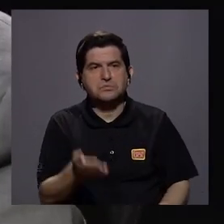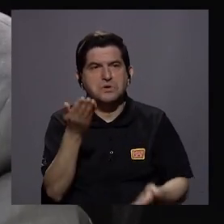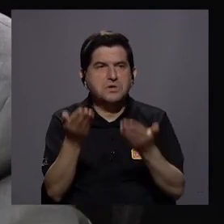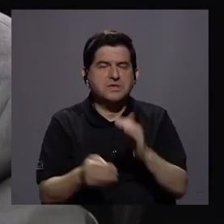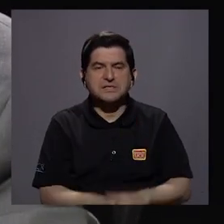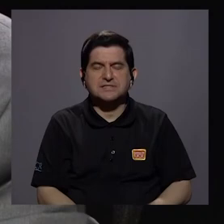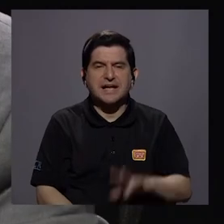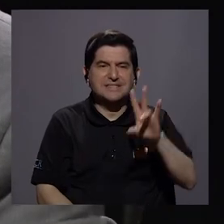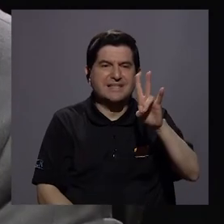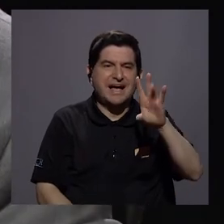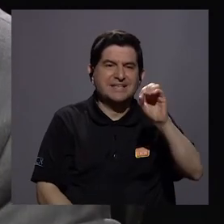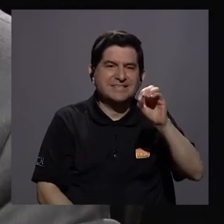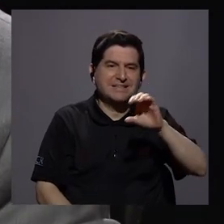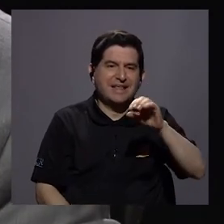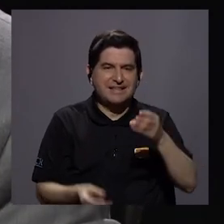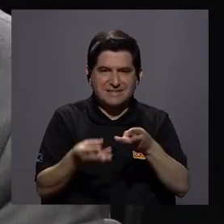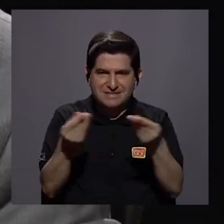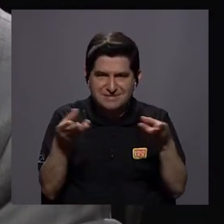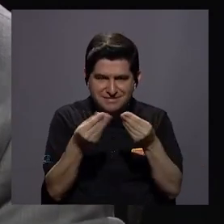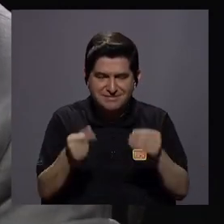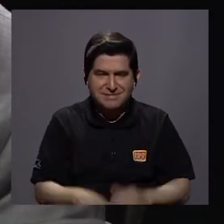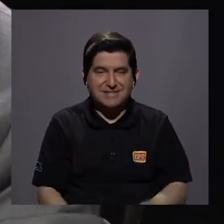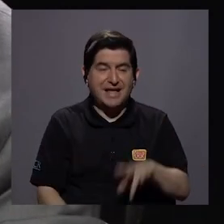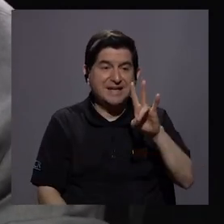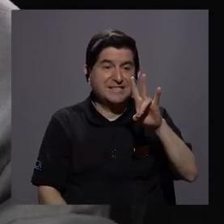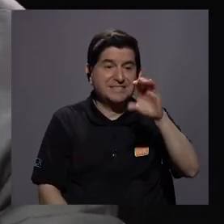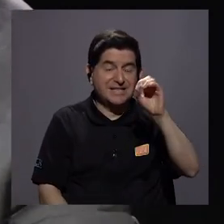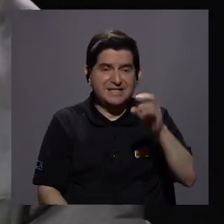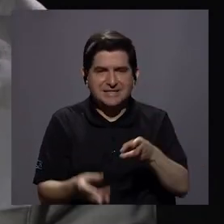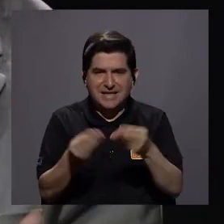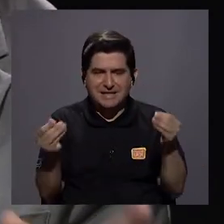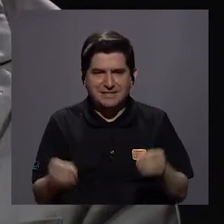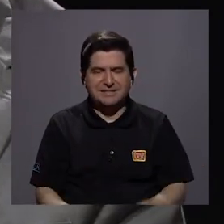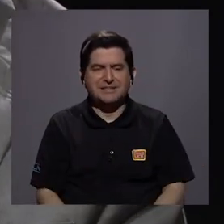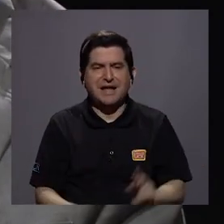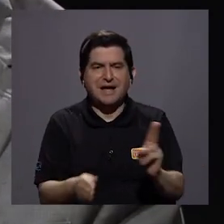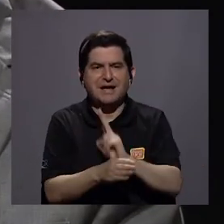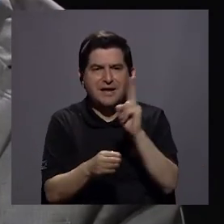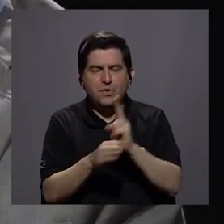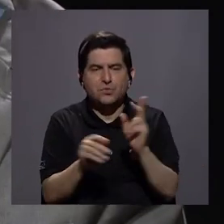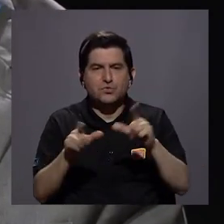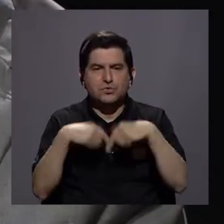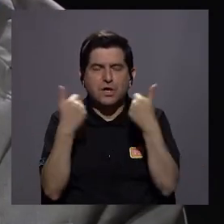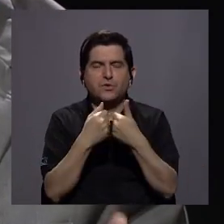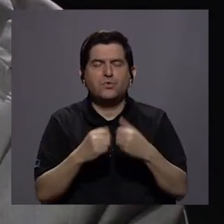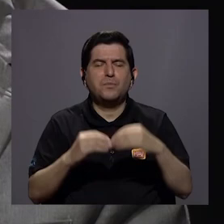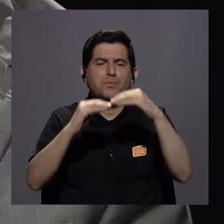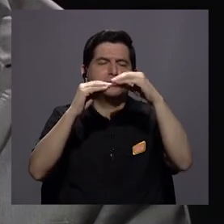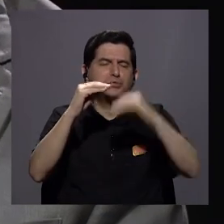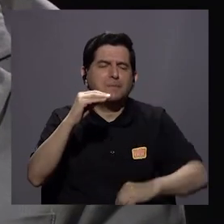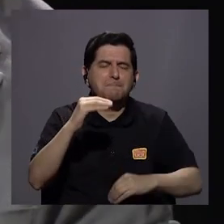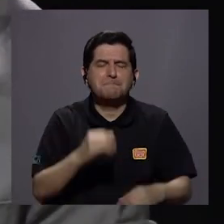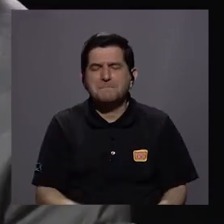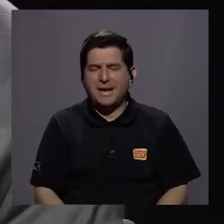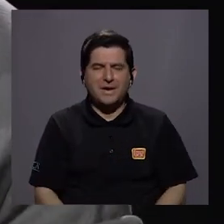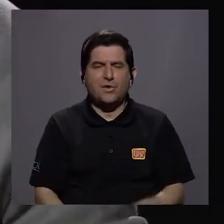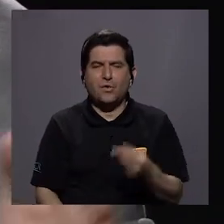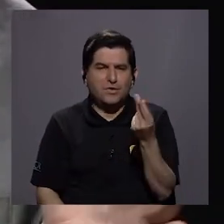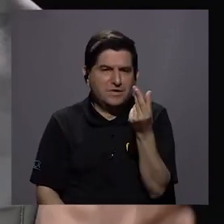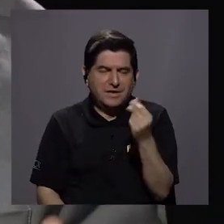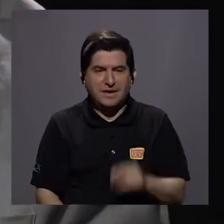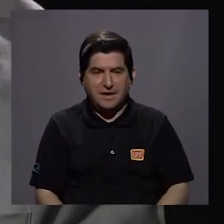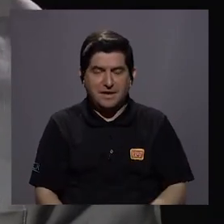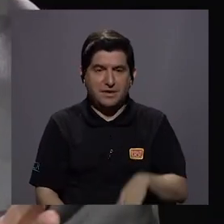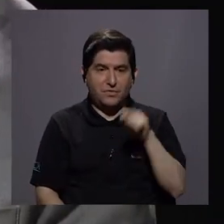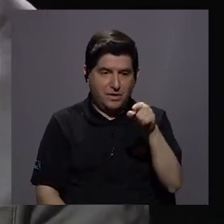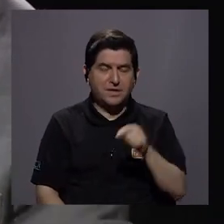de 70 productos, que son los 70 productos que están consumiendo los sectores de más bajos ingresos? Esos son